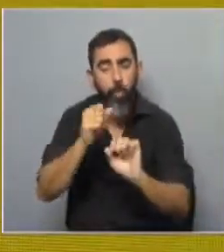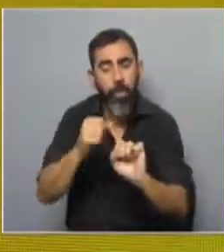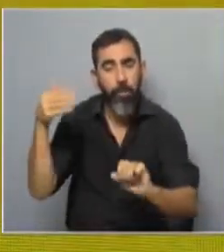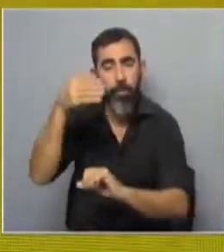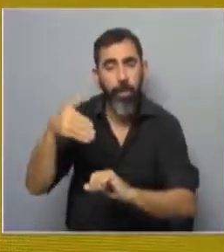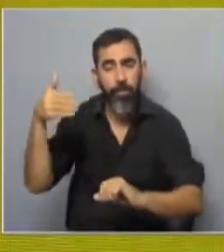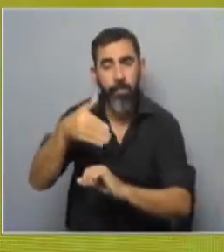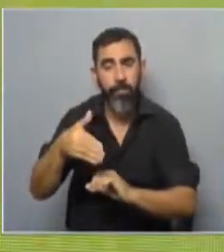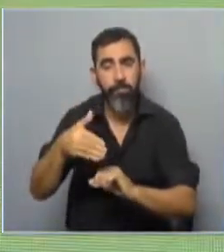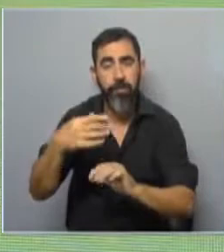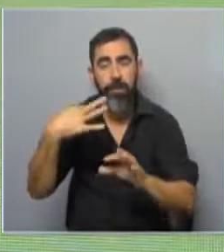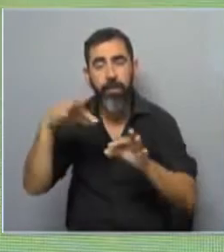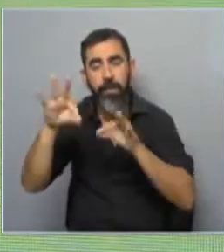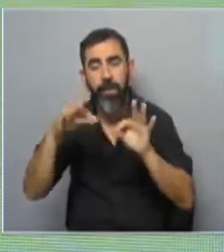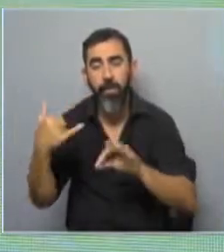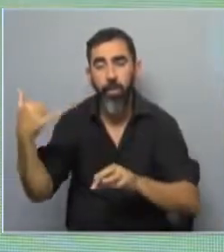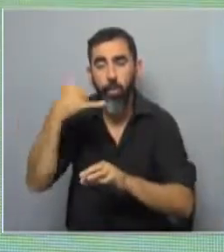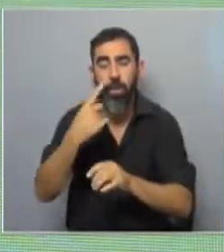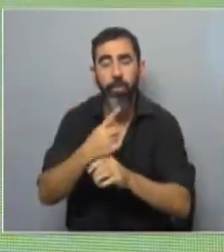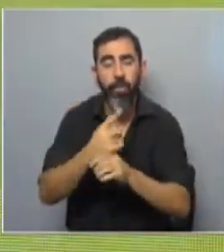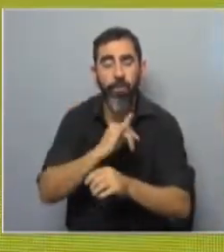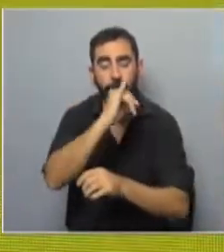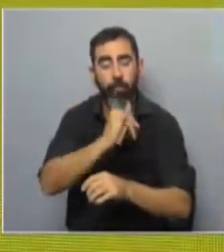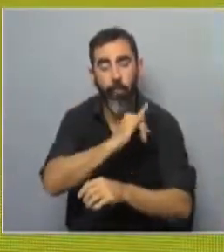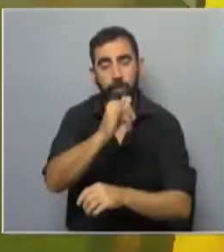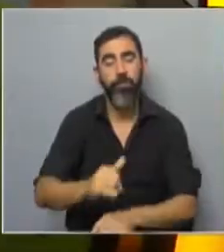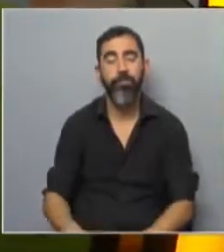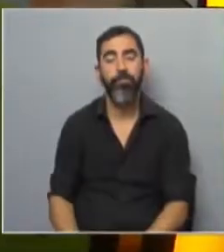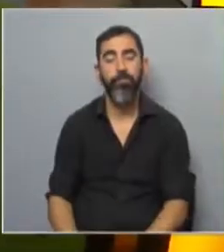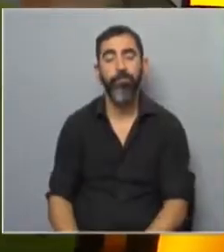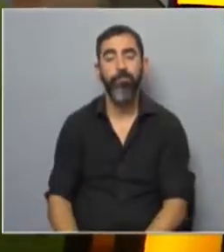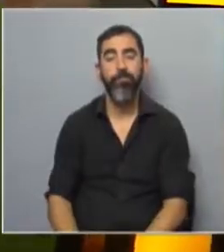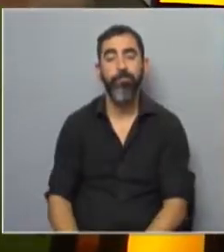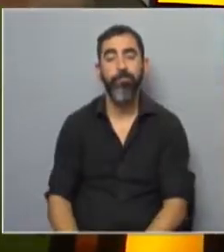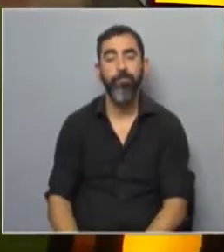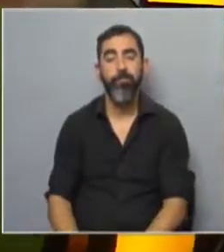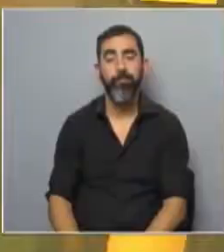Y bueno, nos da los detalles en este primer informe. Dale.